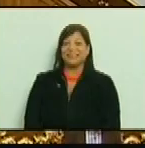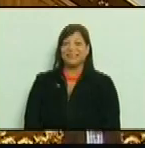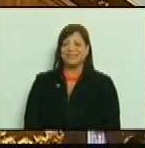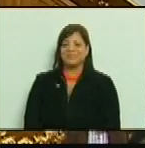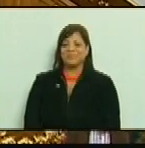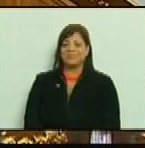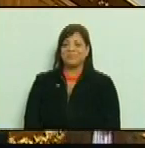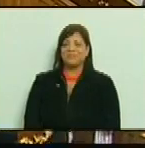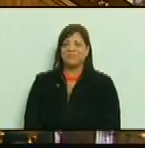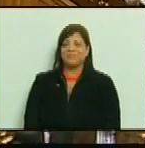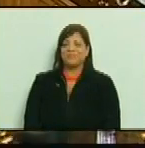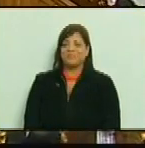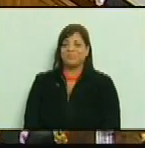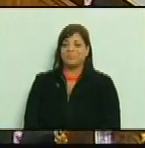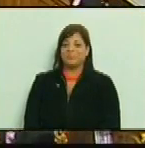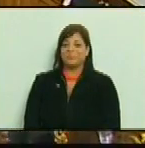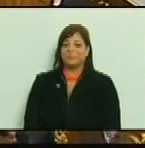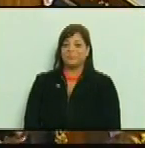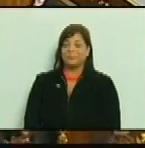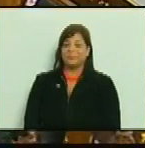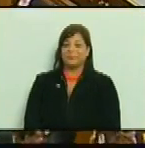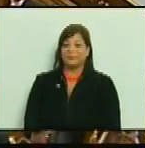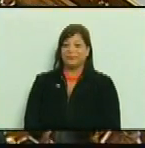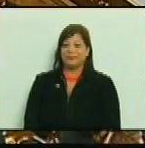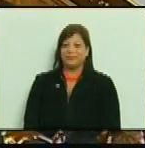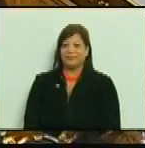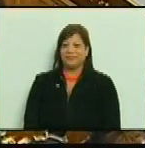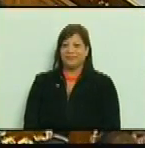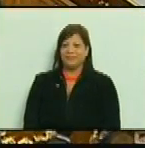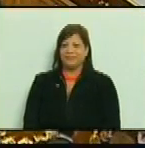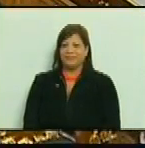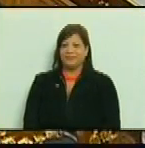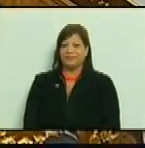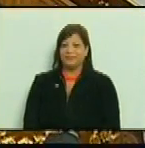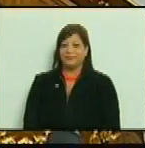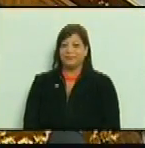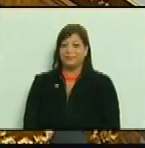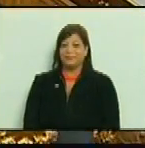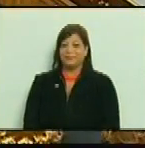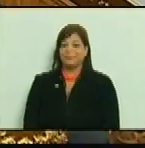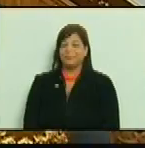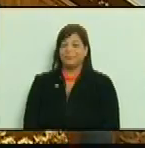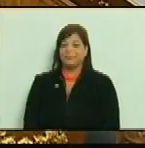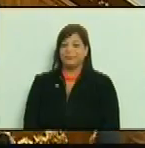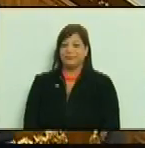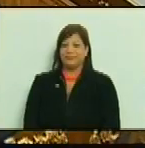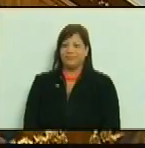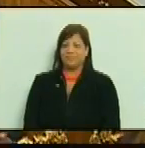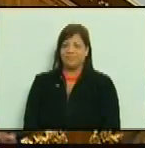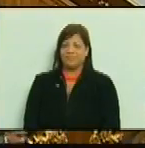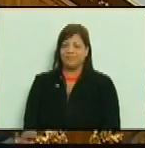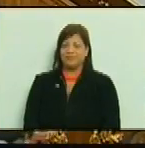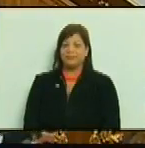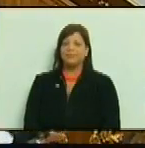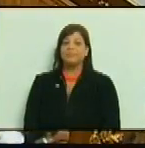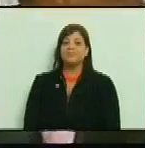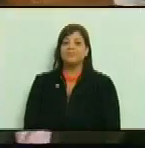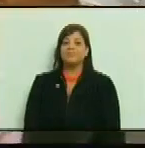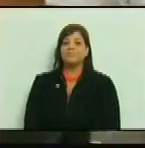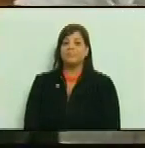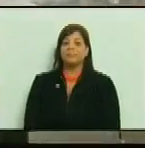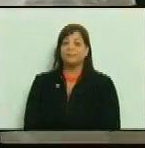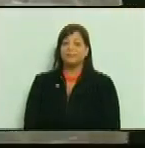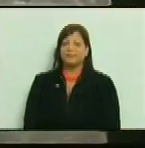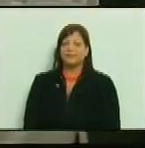se debatieron dos temas importantes: ley de conglomerados y ley de construcción del modelo económico post-rentista